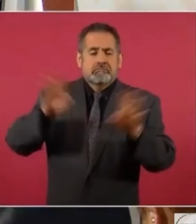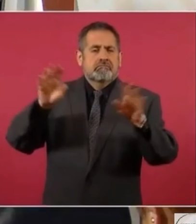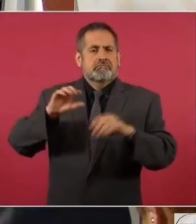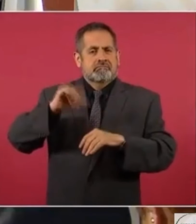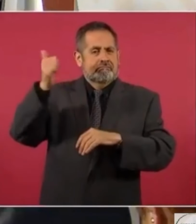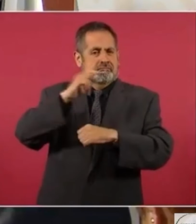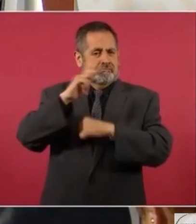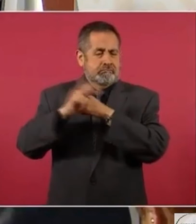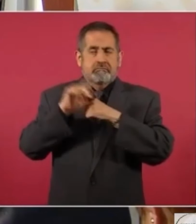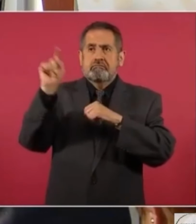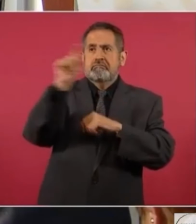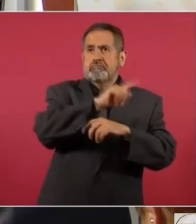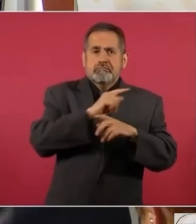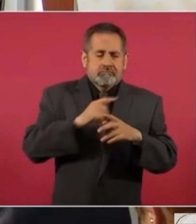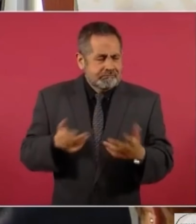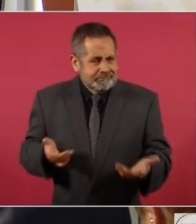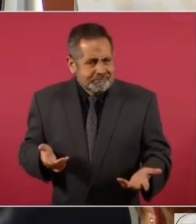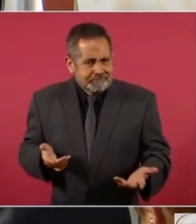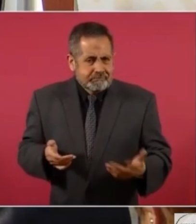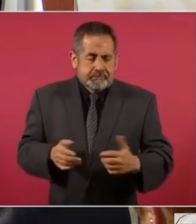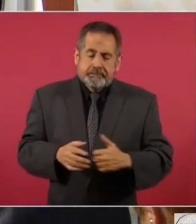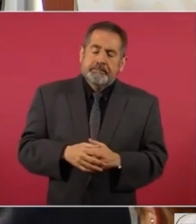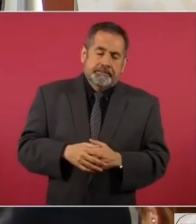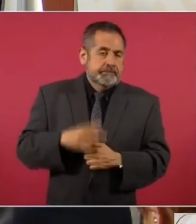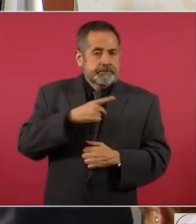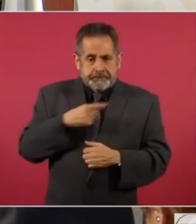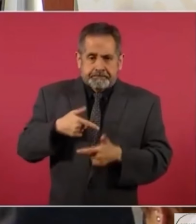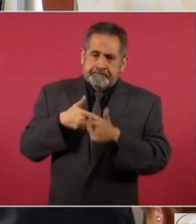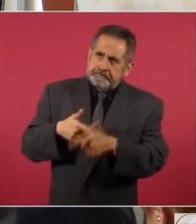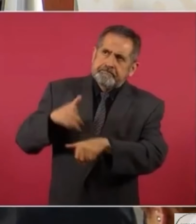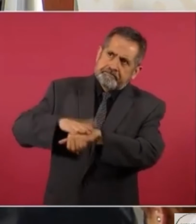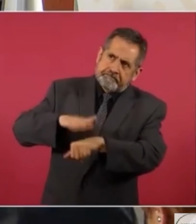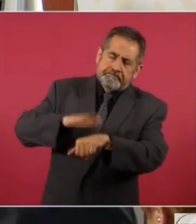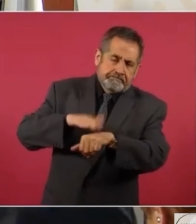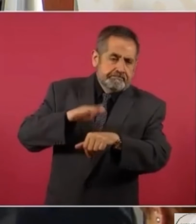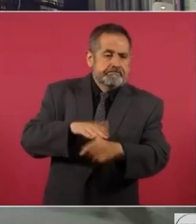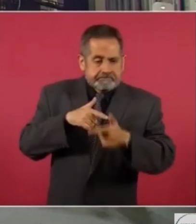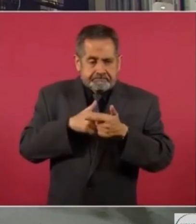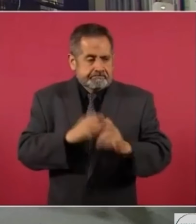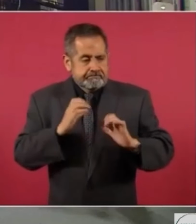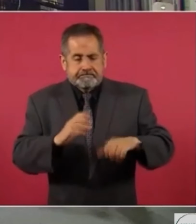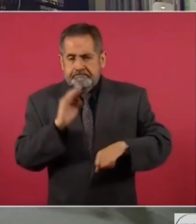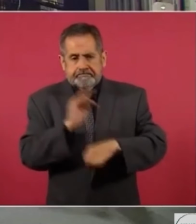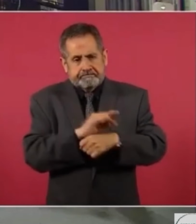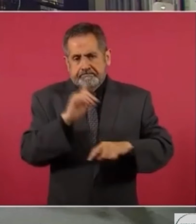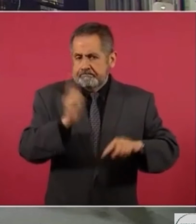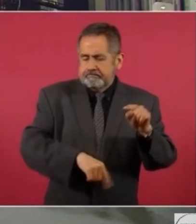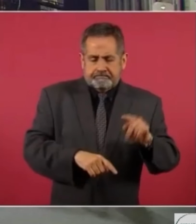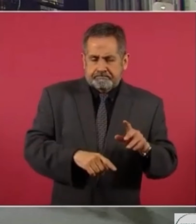y hay que seguir combatiendo este robo